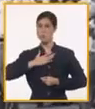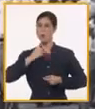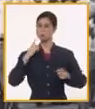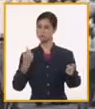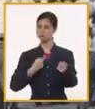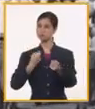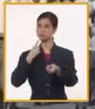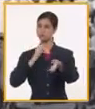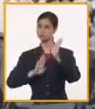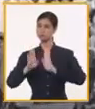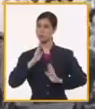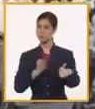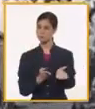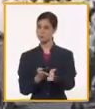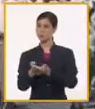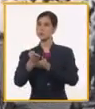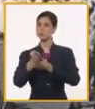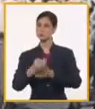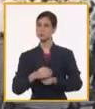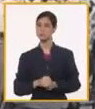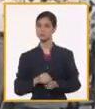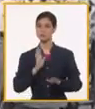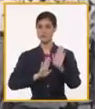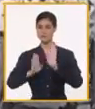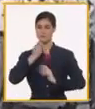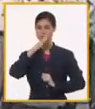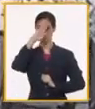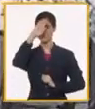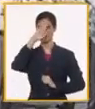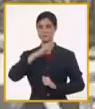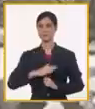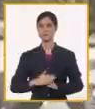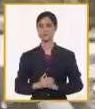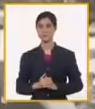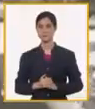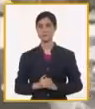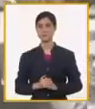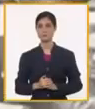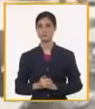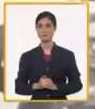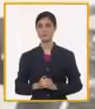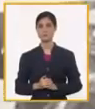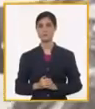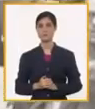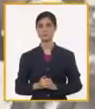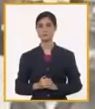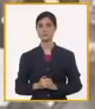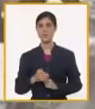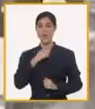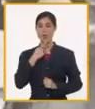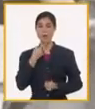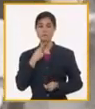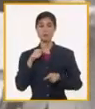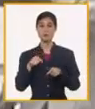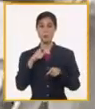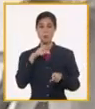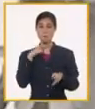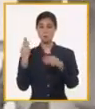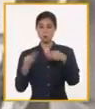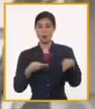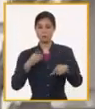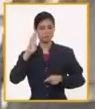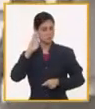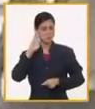yo me muero como viví, yo me muero como